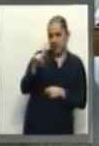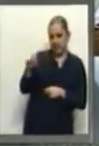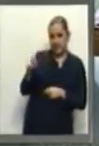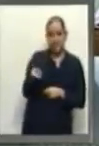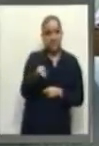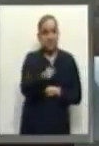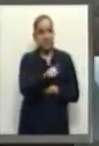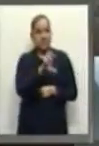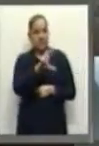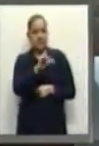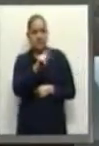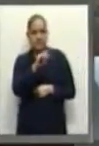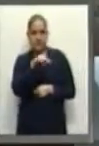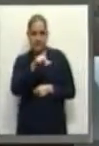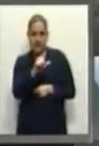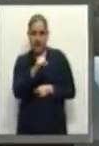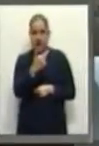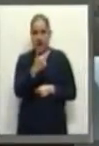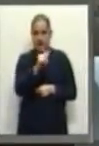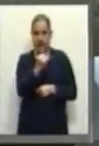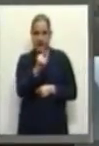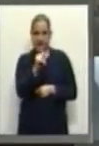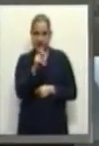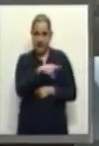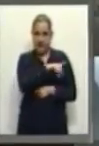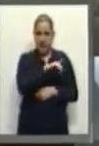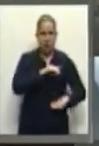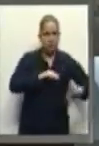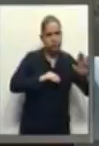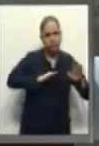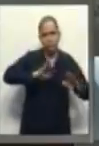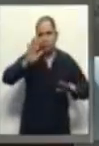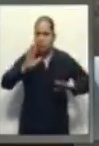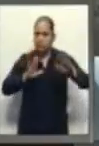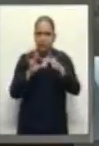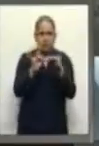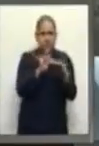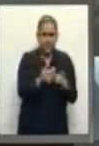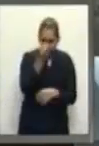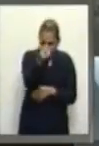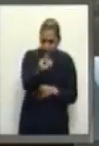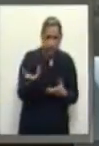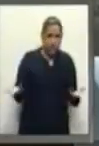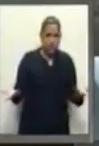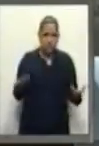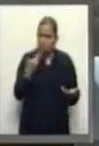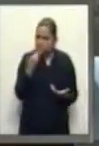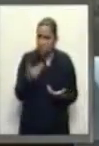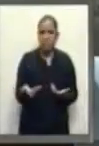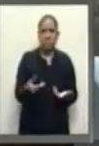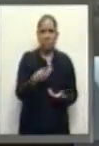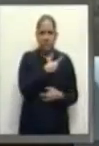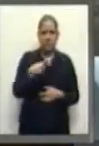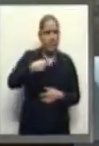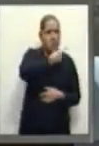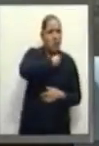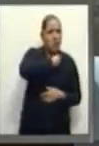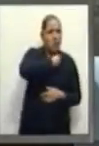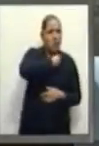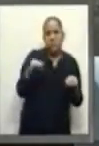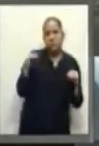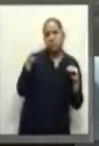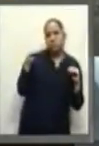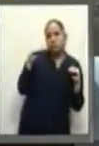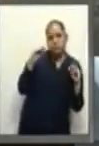Gaitán habla de eso que seamos entes vivos los órganos del Congreso de La Unión de verdad que sí eh Y donde